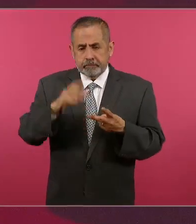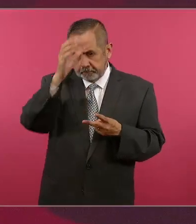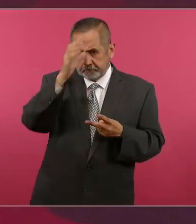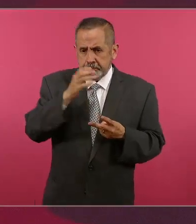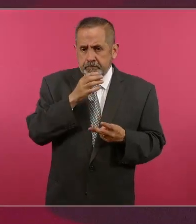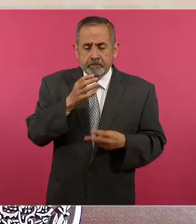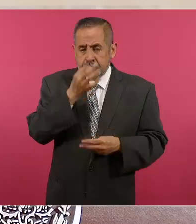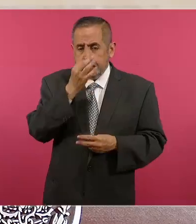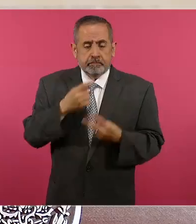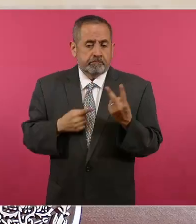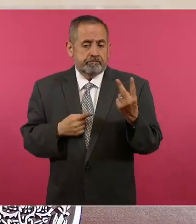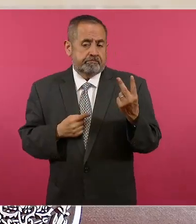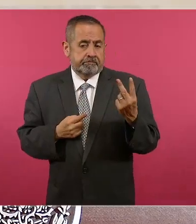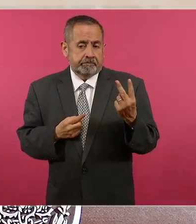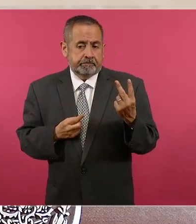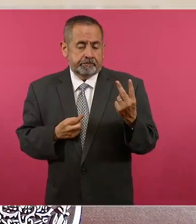Coahuila,